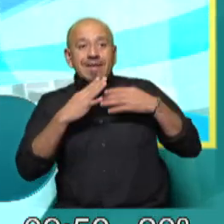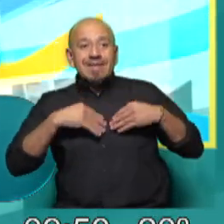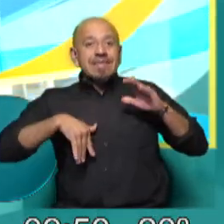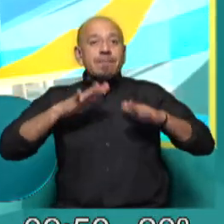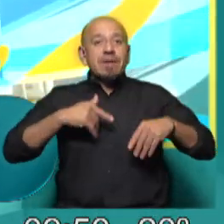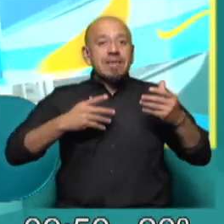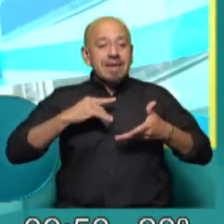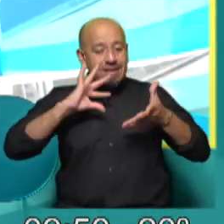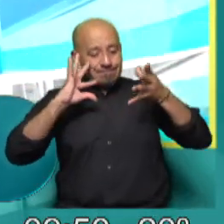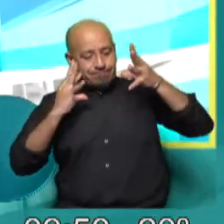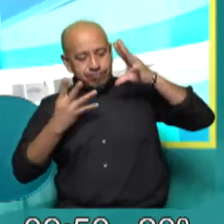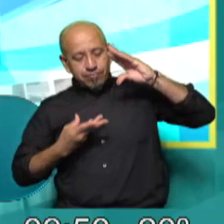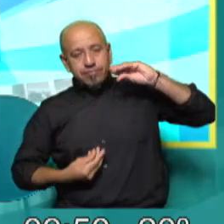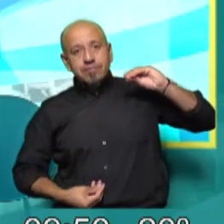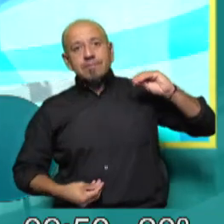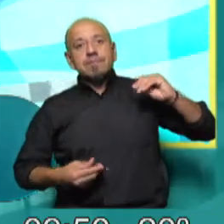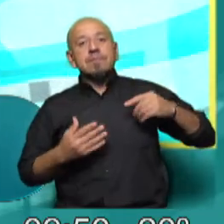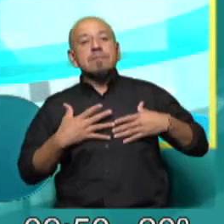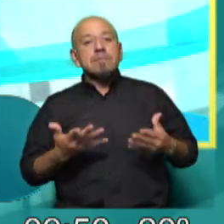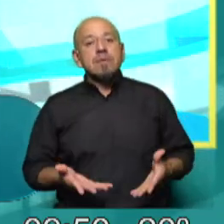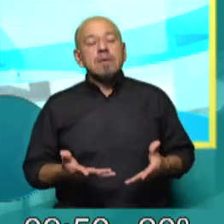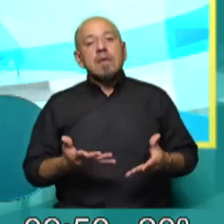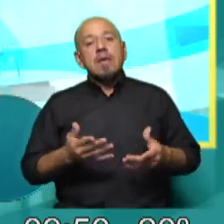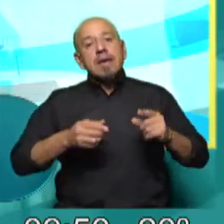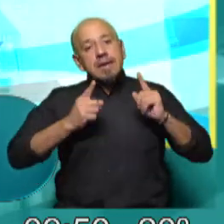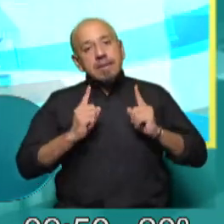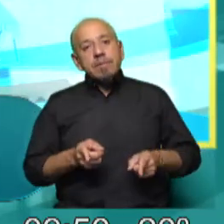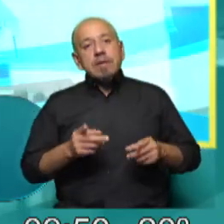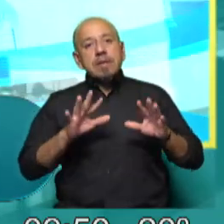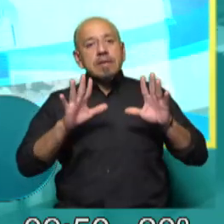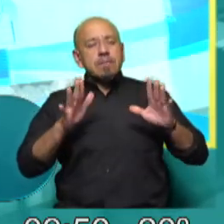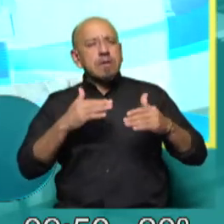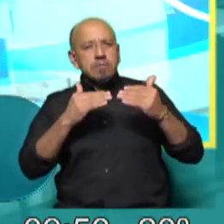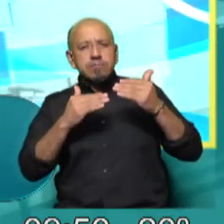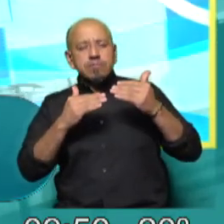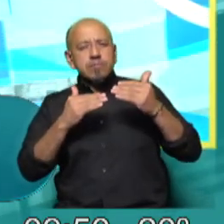cada persona y según la proyección que vos tengas.